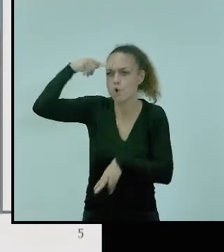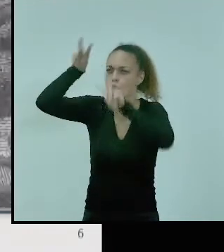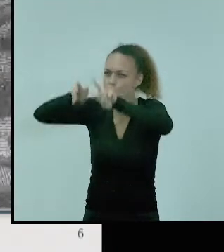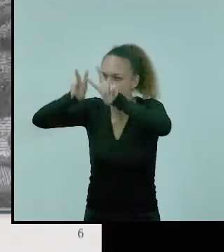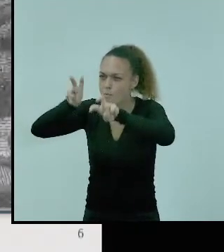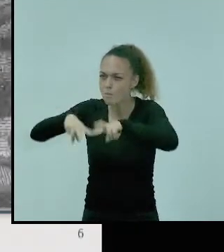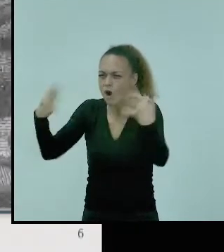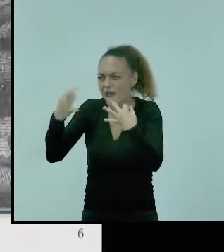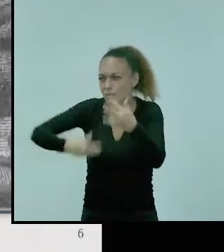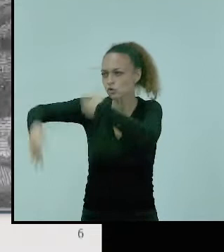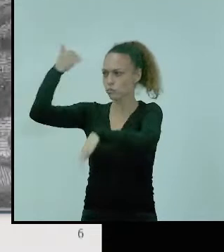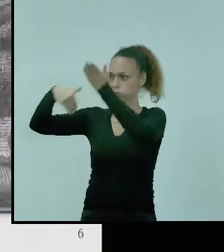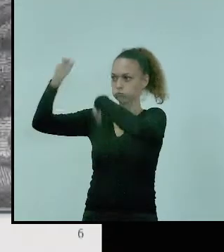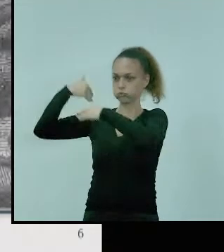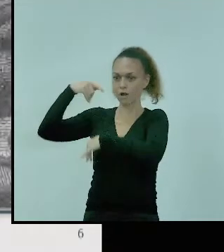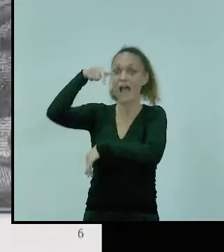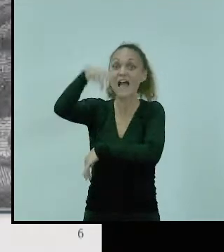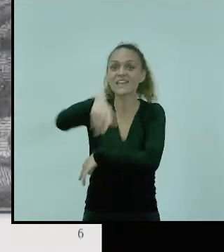ocurrió.